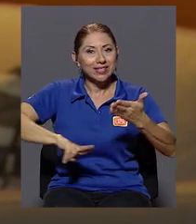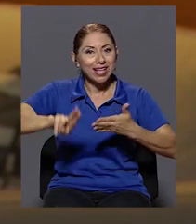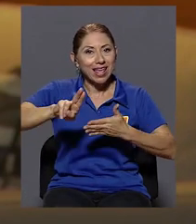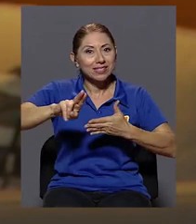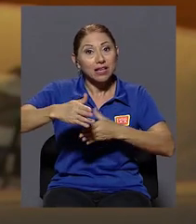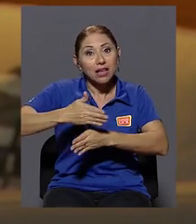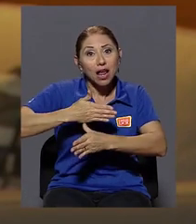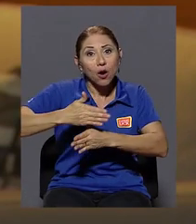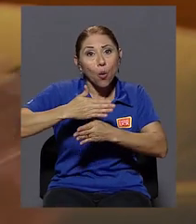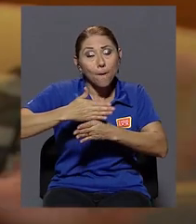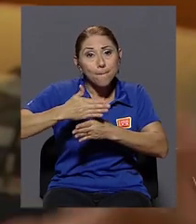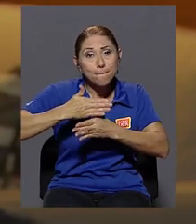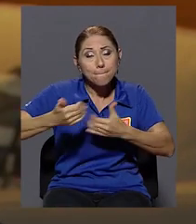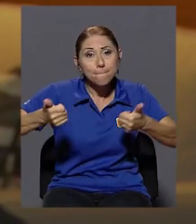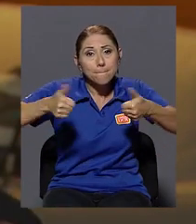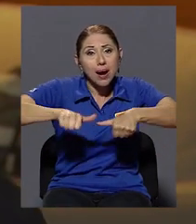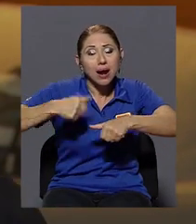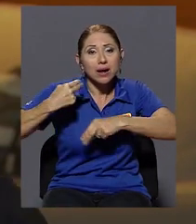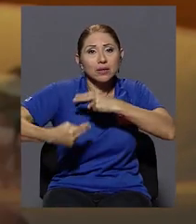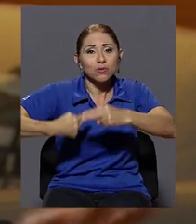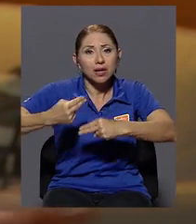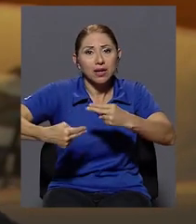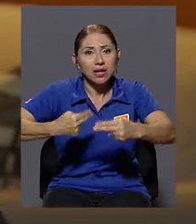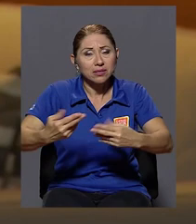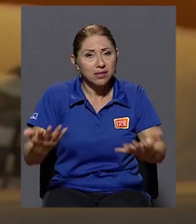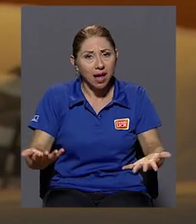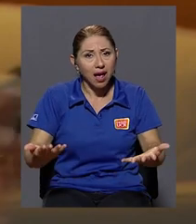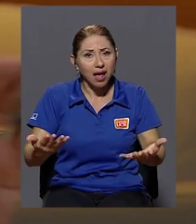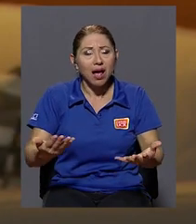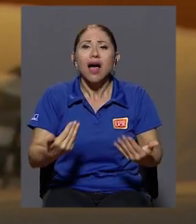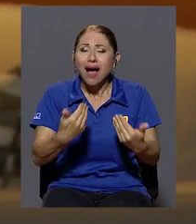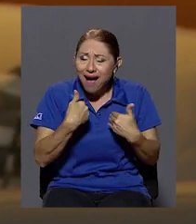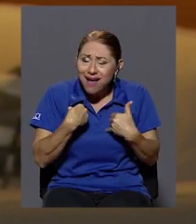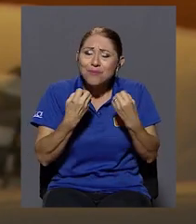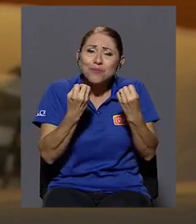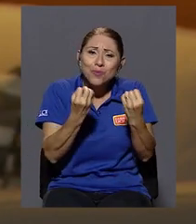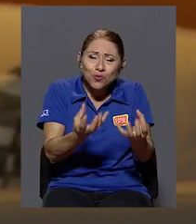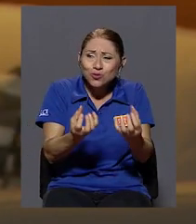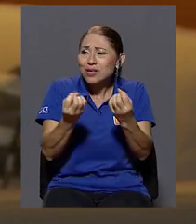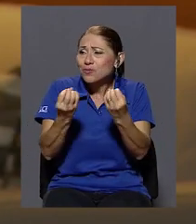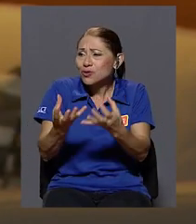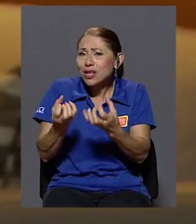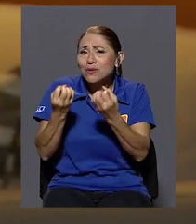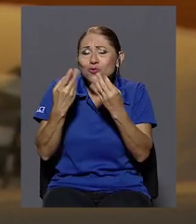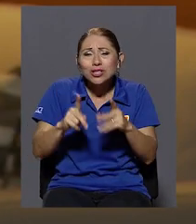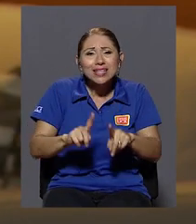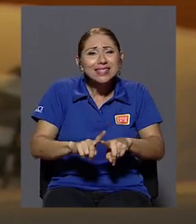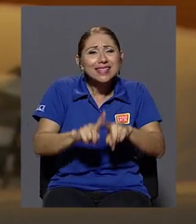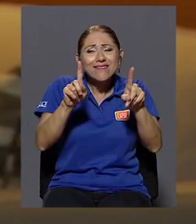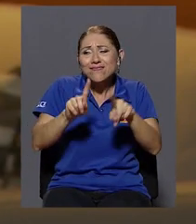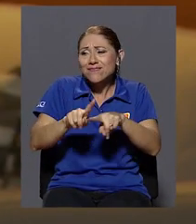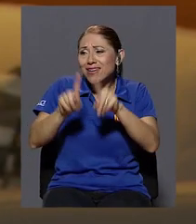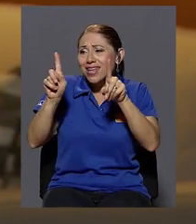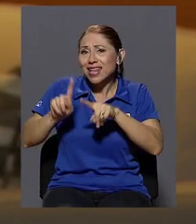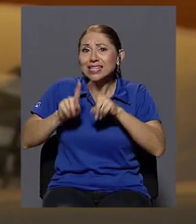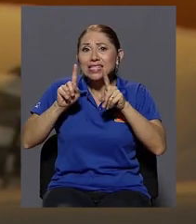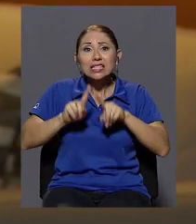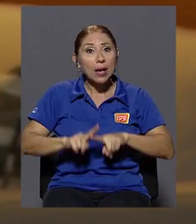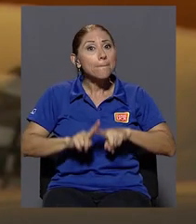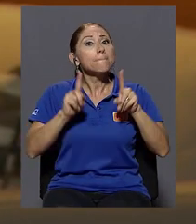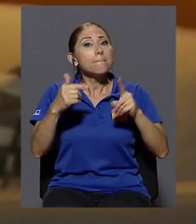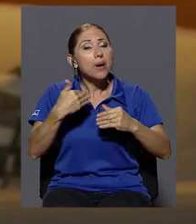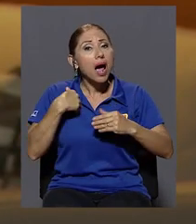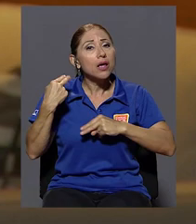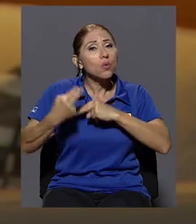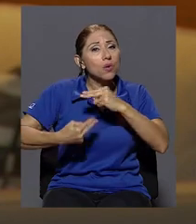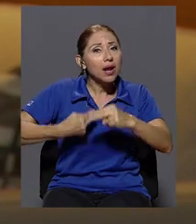comparten una herencia, habiendo ciertamente muchas diferencias, hay sin embargo un